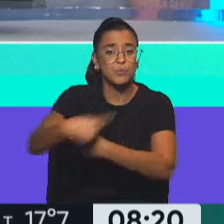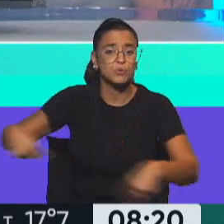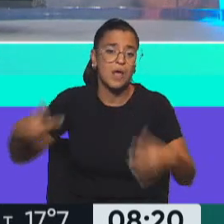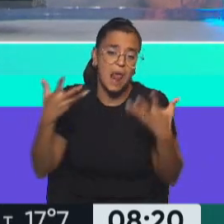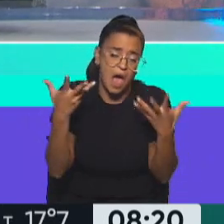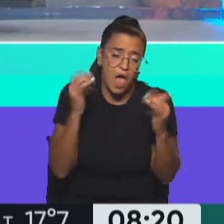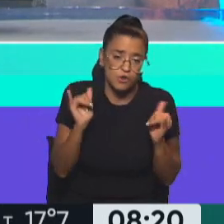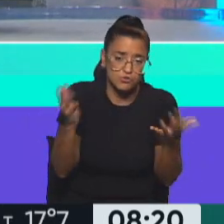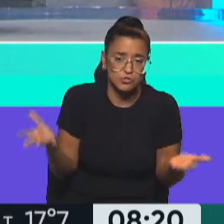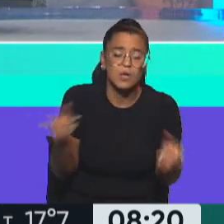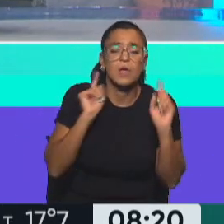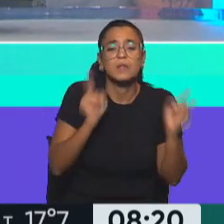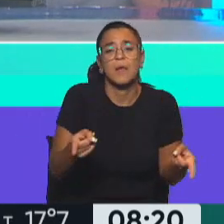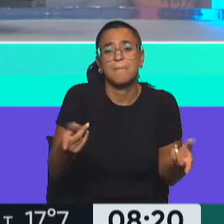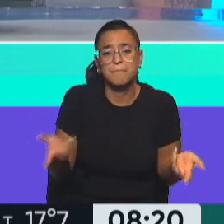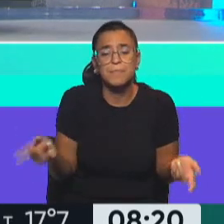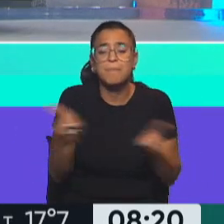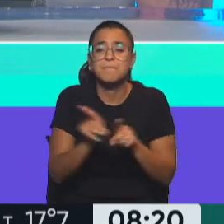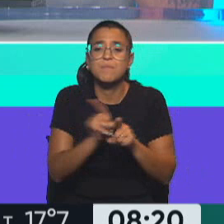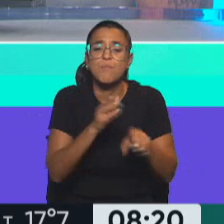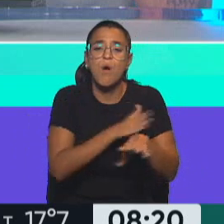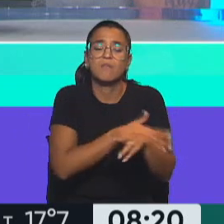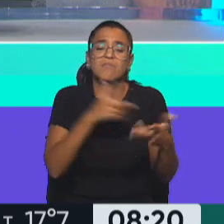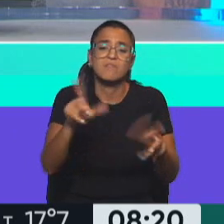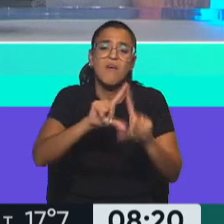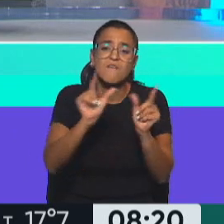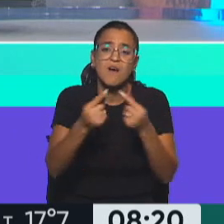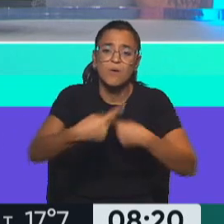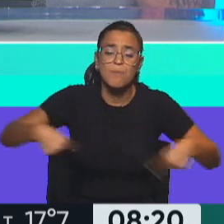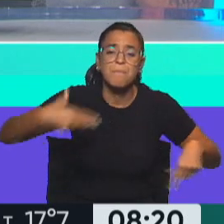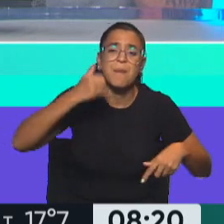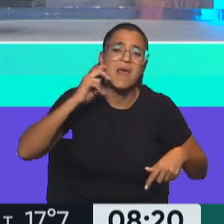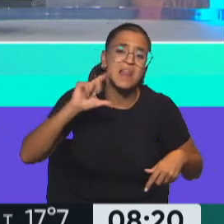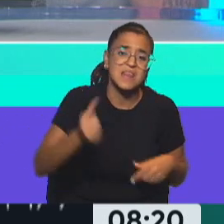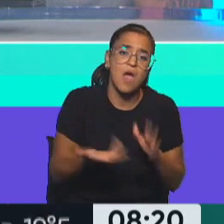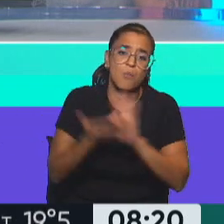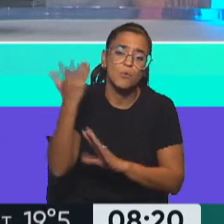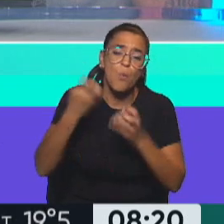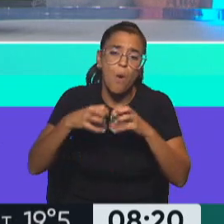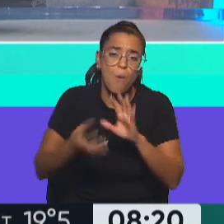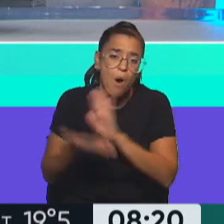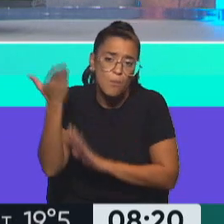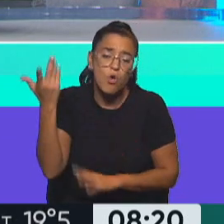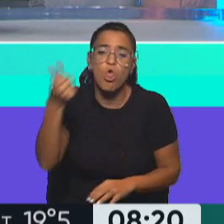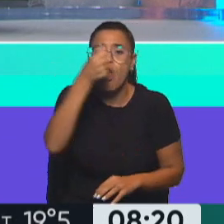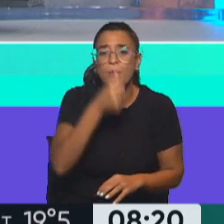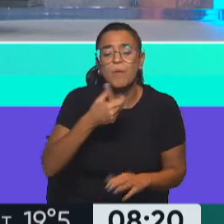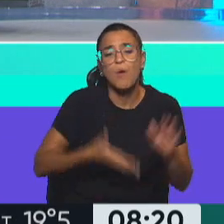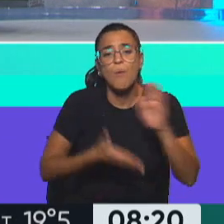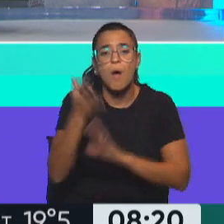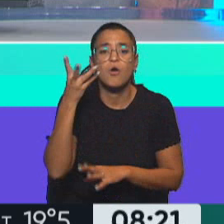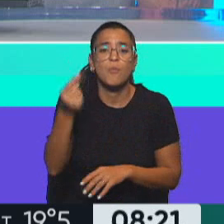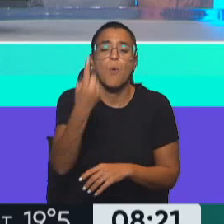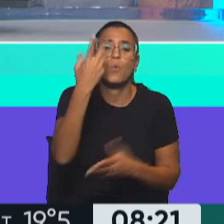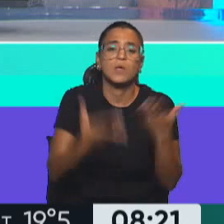todos los productos, obviamente, incluso lo que te decía en la factura, porque la margarina aumentó, los huevos aumentaron. O sea, un domingo vas a comprar un